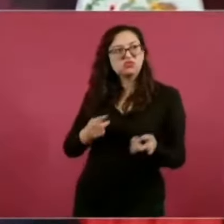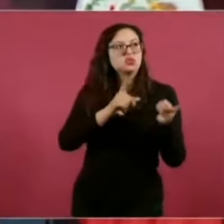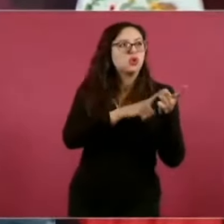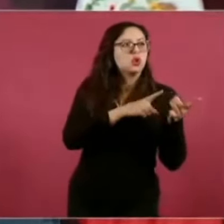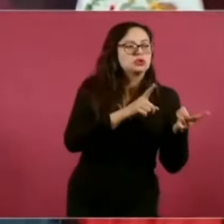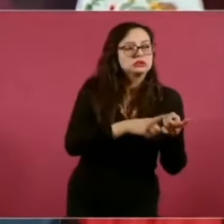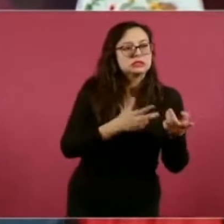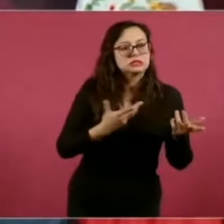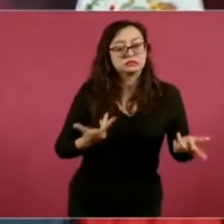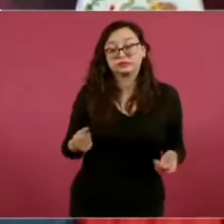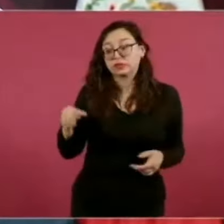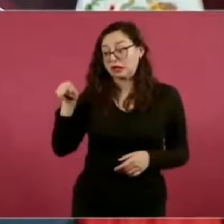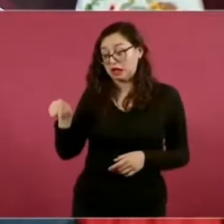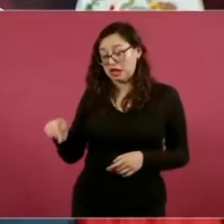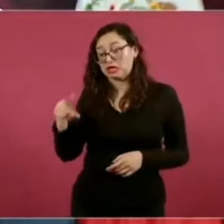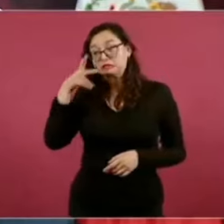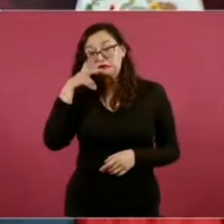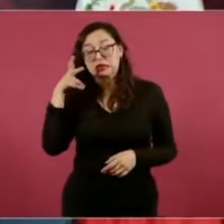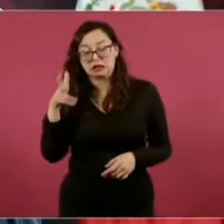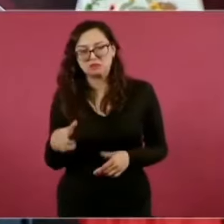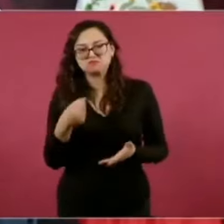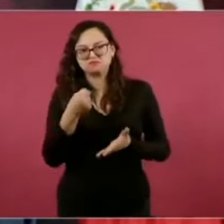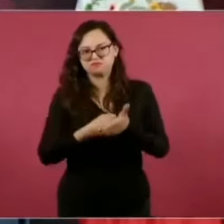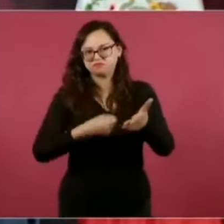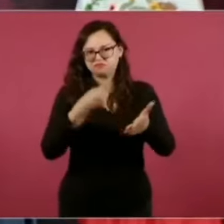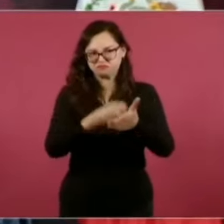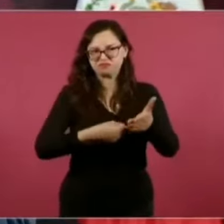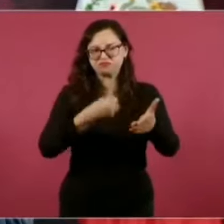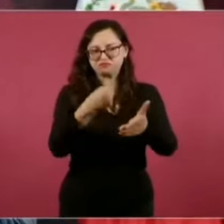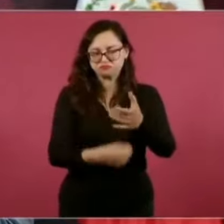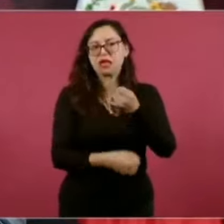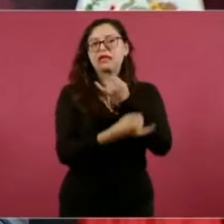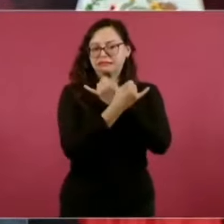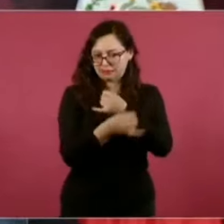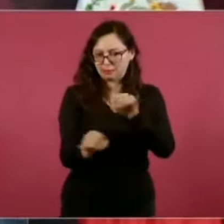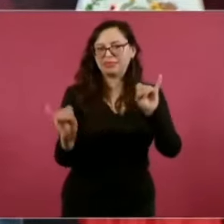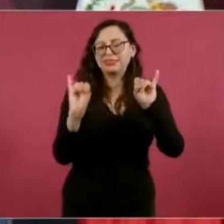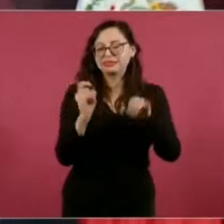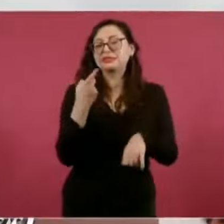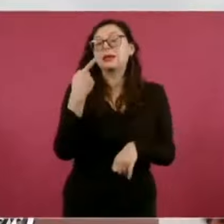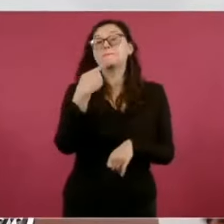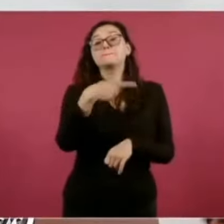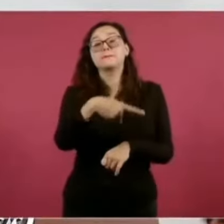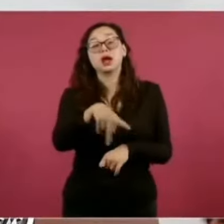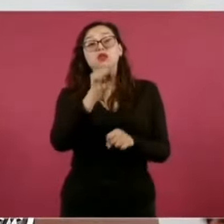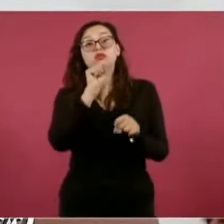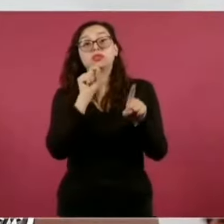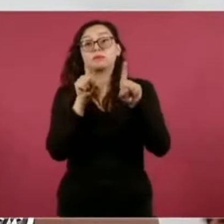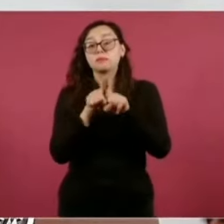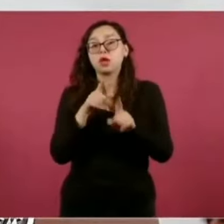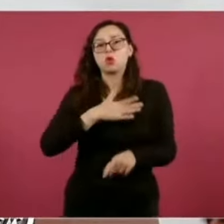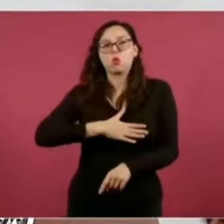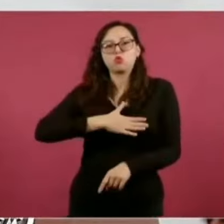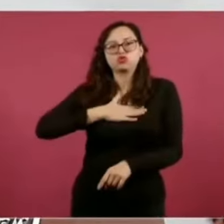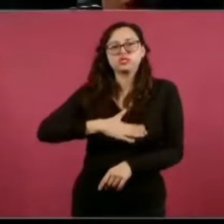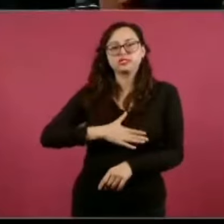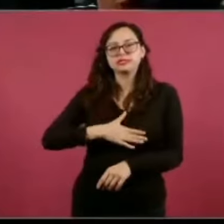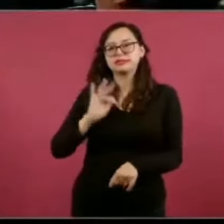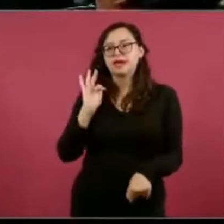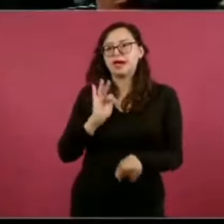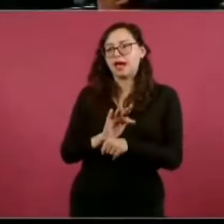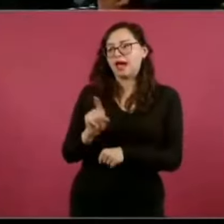lucha por la justicia. Es el primero en proclamar la abolición de la